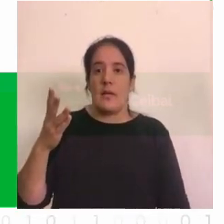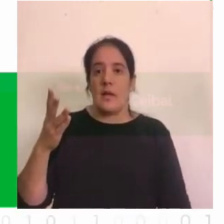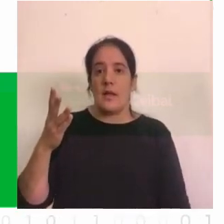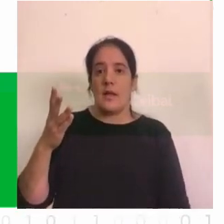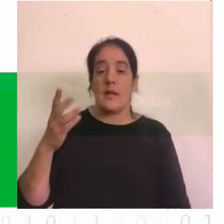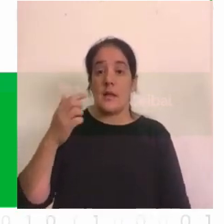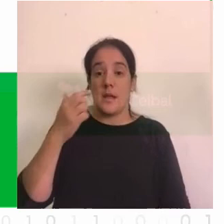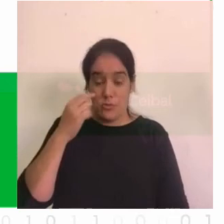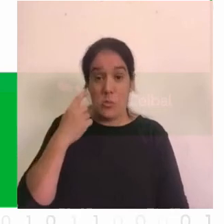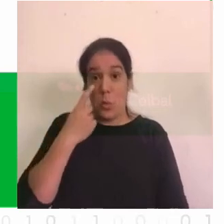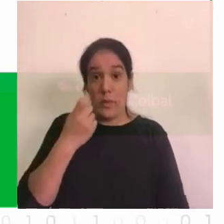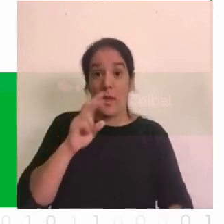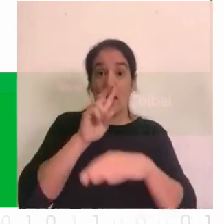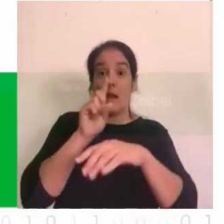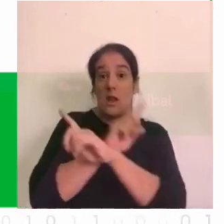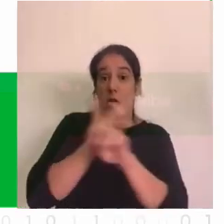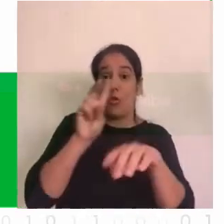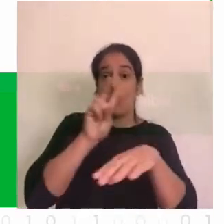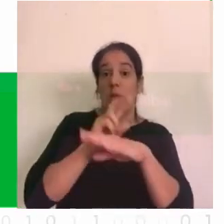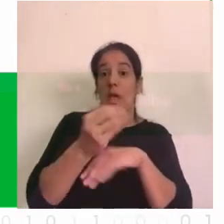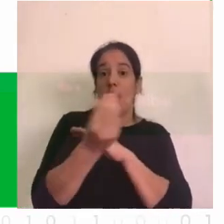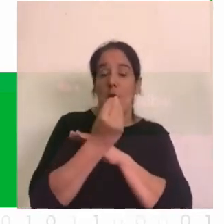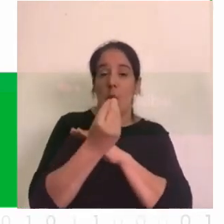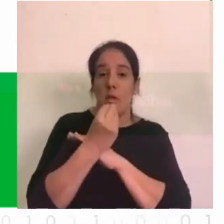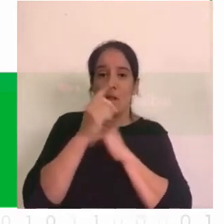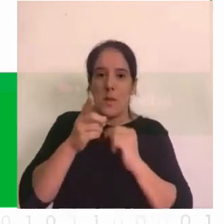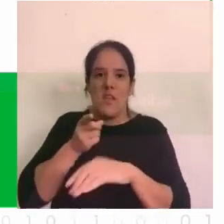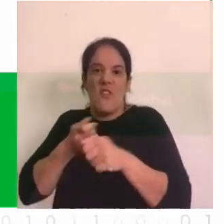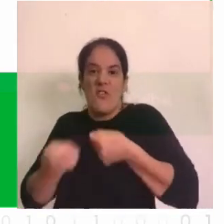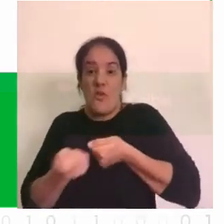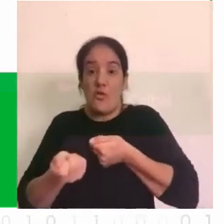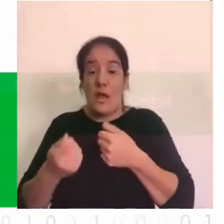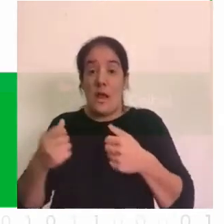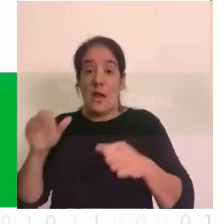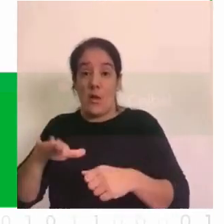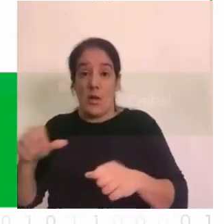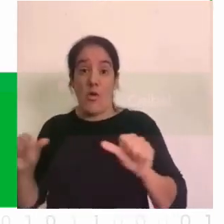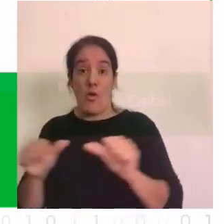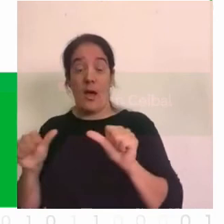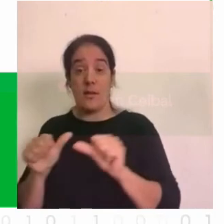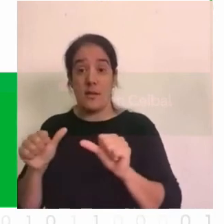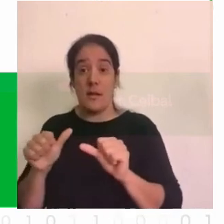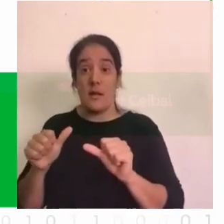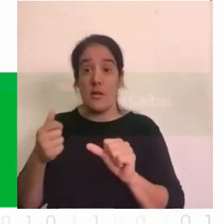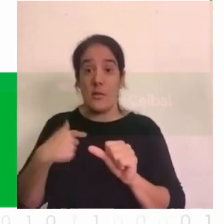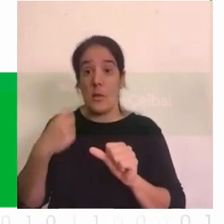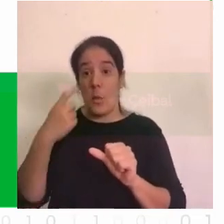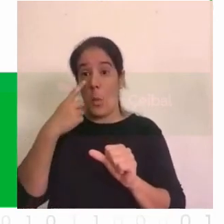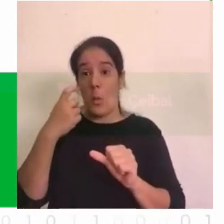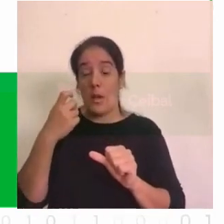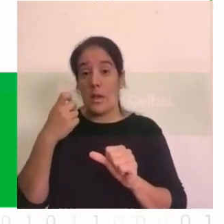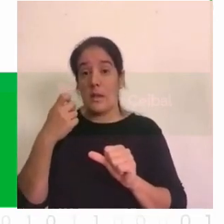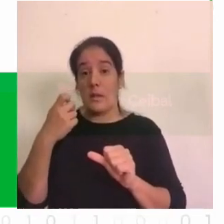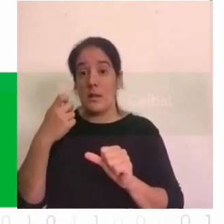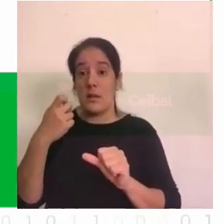los niños, yo debería encontrar que el coeficiente asociado a la variable inseguridad alimentaria rezagada